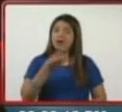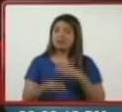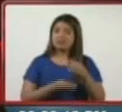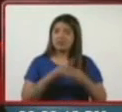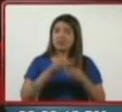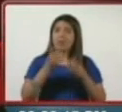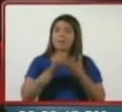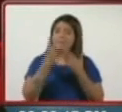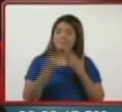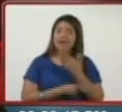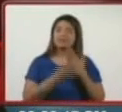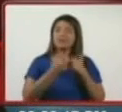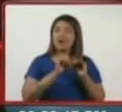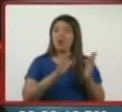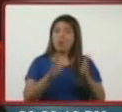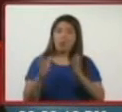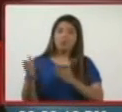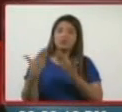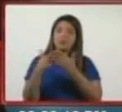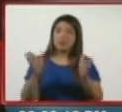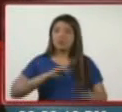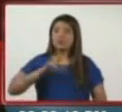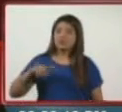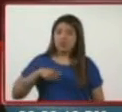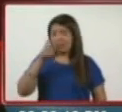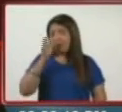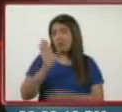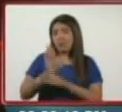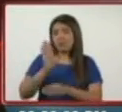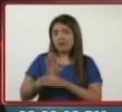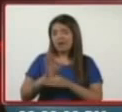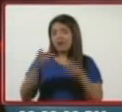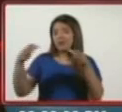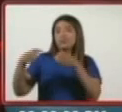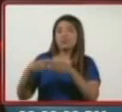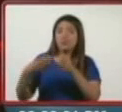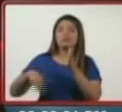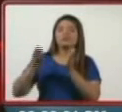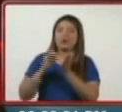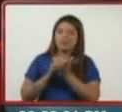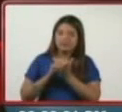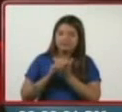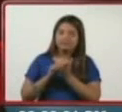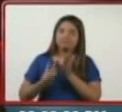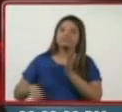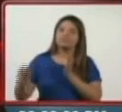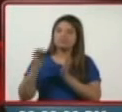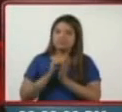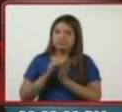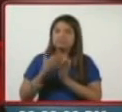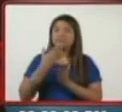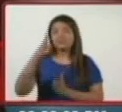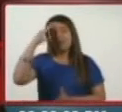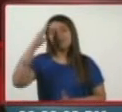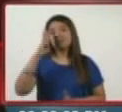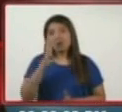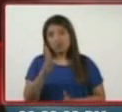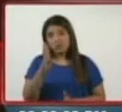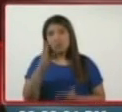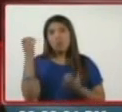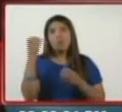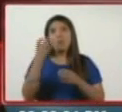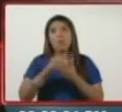público de gran magnitud, donde nosotros, para resguardar nuestro efectivo, bueno, nuevamente, gracias a Dios, hemos hecho una